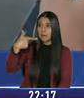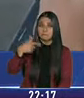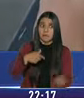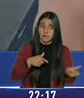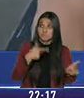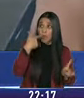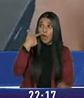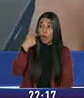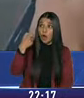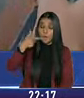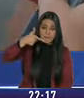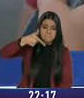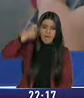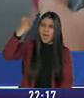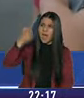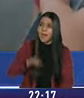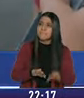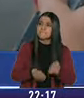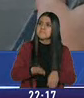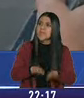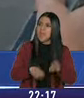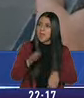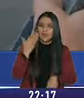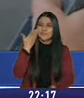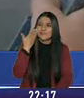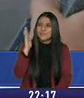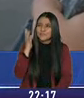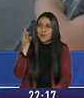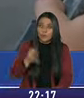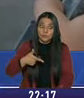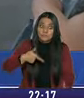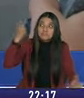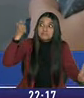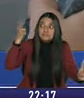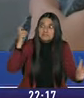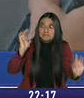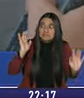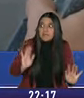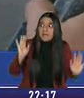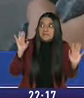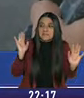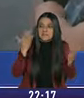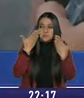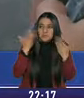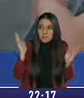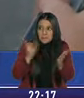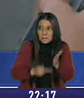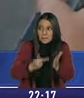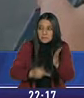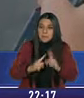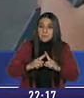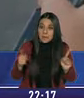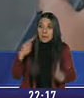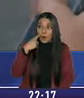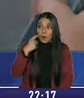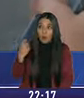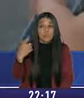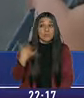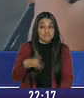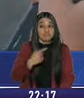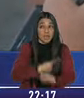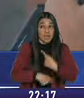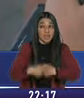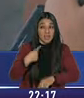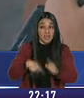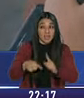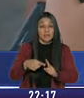le dispararon en el pie porque no sé si se le escapó la bala o qué pasó, pero el señor salió mal herido de aquí,